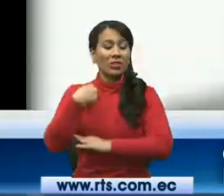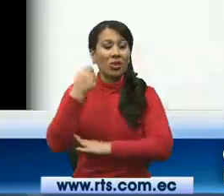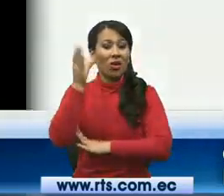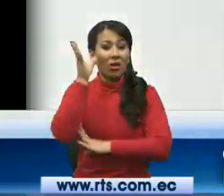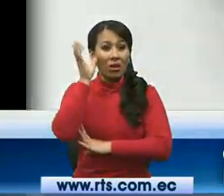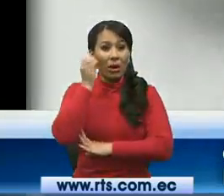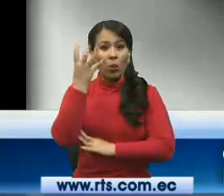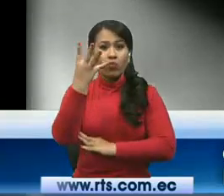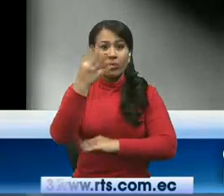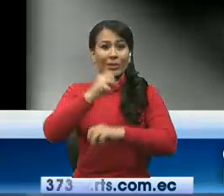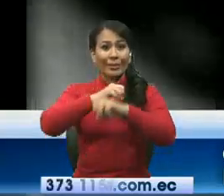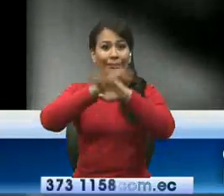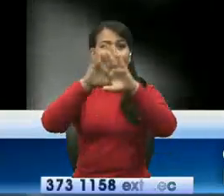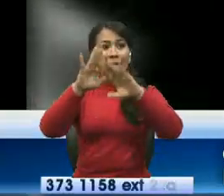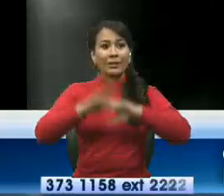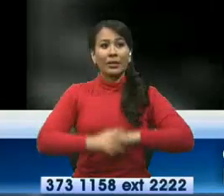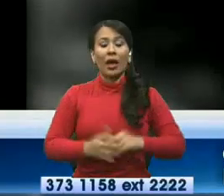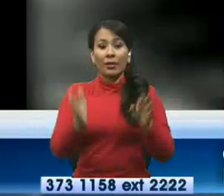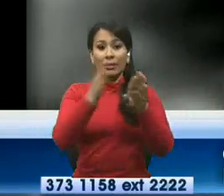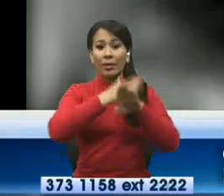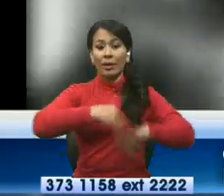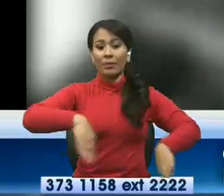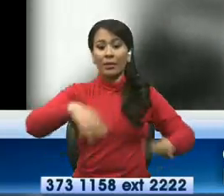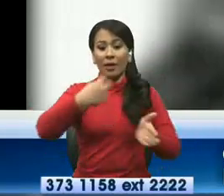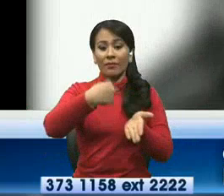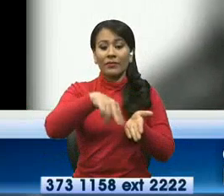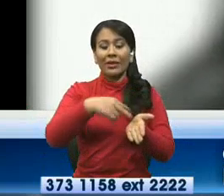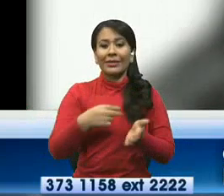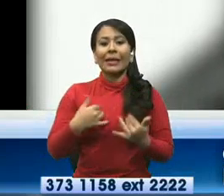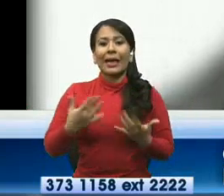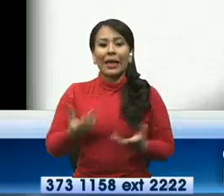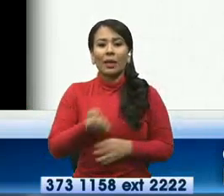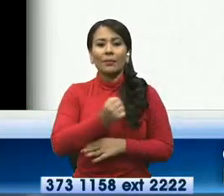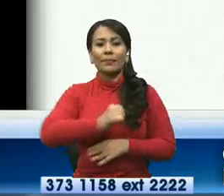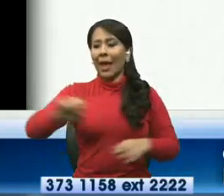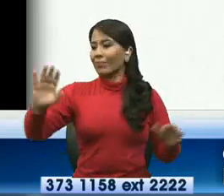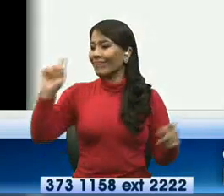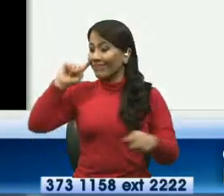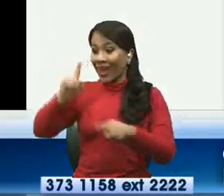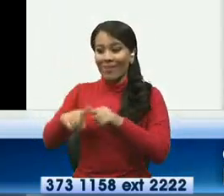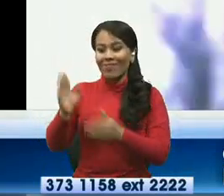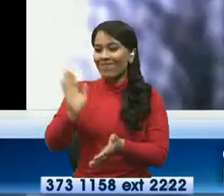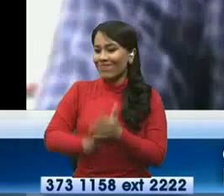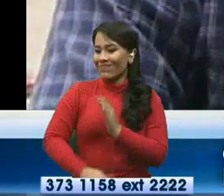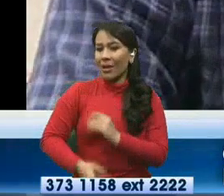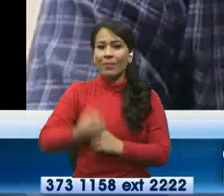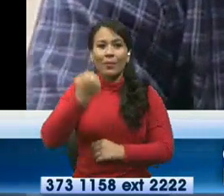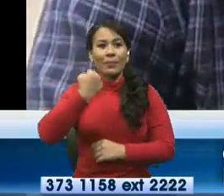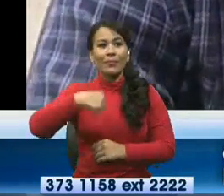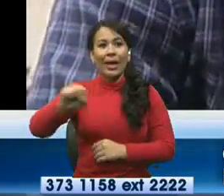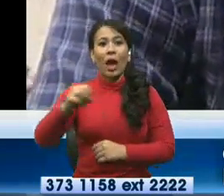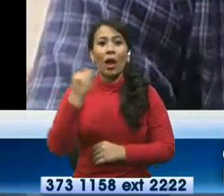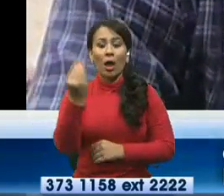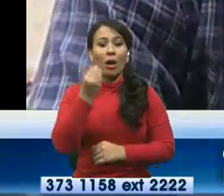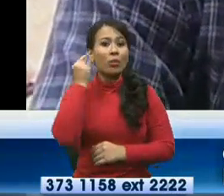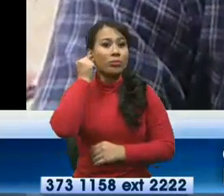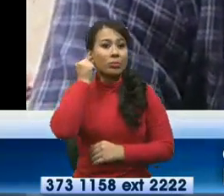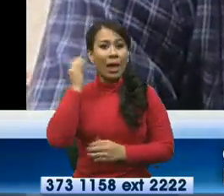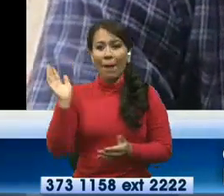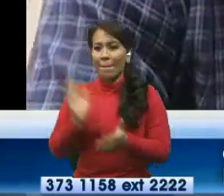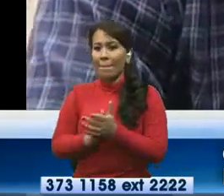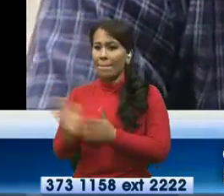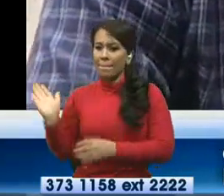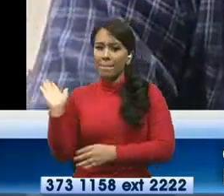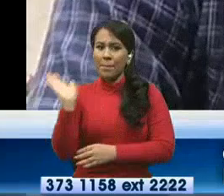entendido, a las 4 de la mañana que se ha terminado la fiesta, han querido emprender un viaje a la playa. Esa chica que los saca todito para que se vengan para